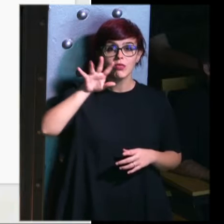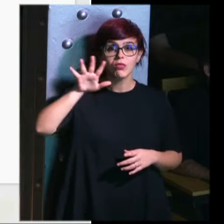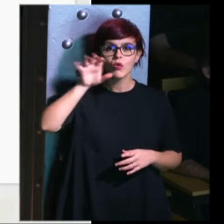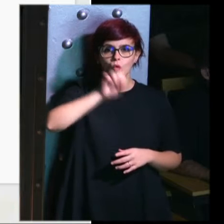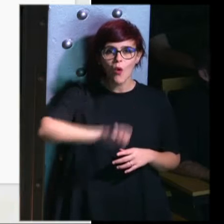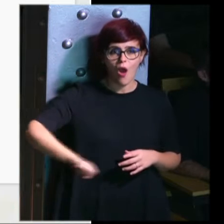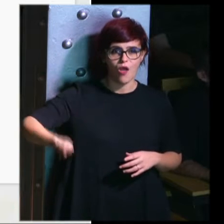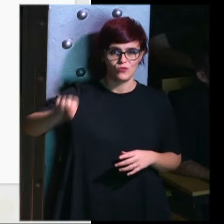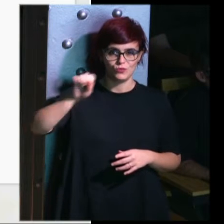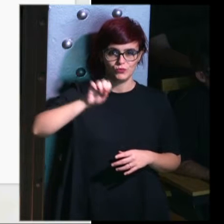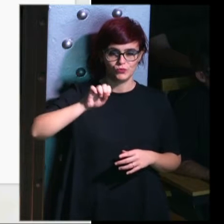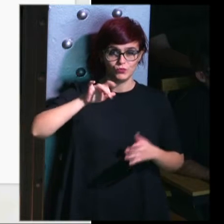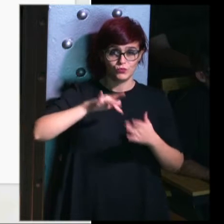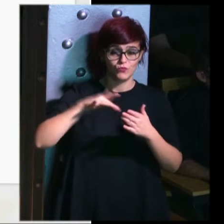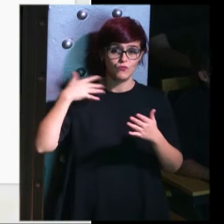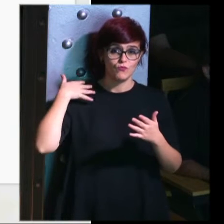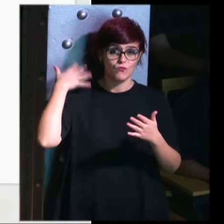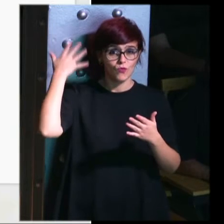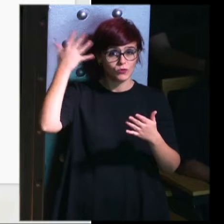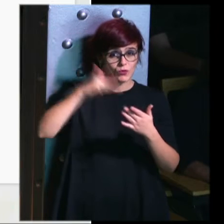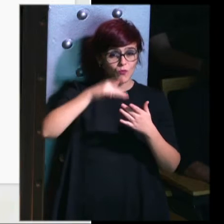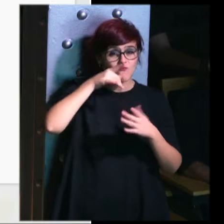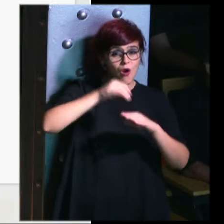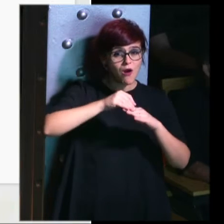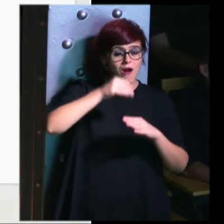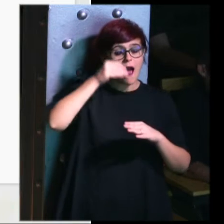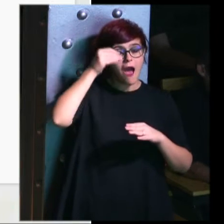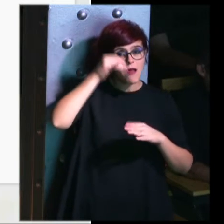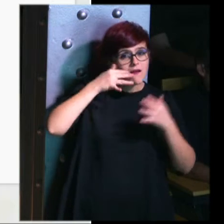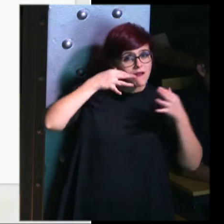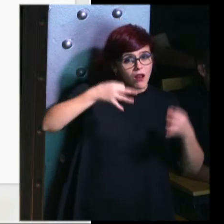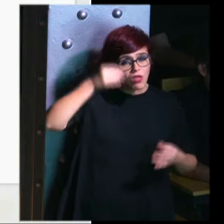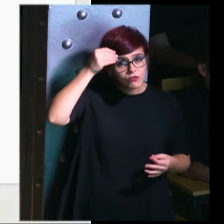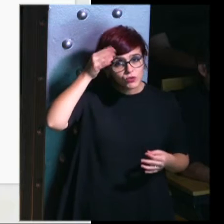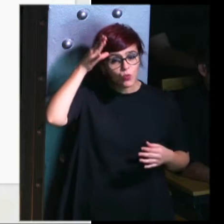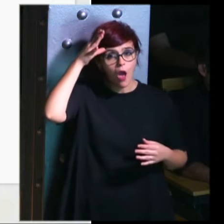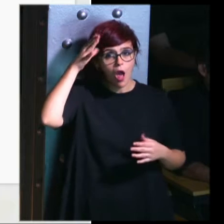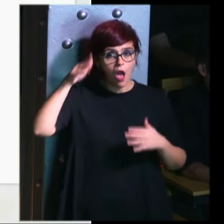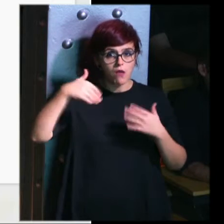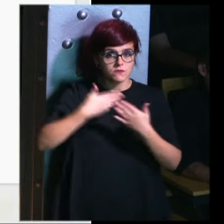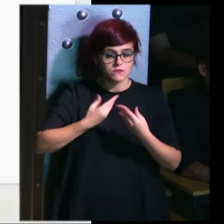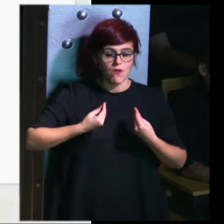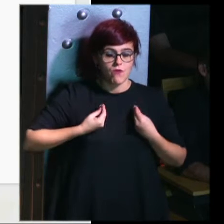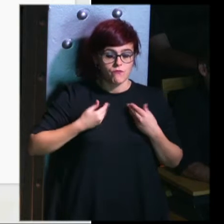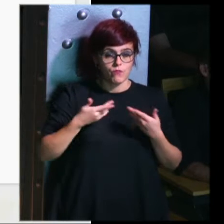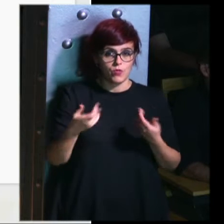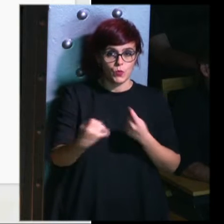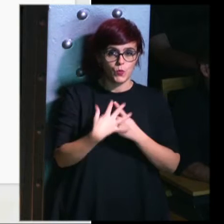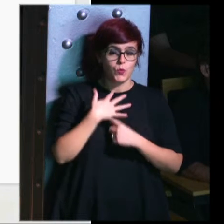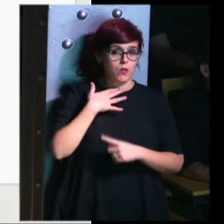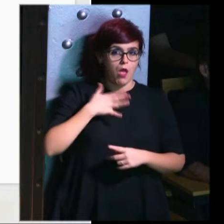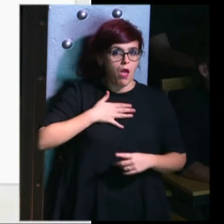25 años desde que la realidad virtual, la primera oleada de la realidad virtual, llegó a nuestras vidas. Desde luego la mía la